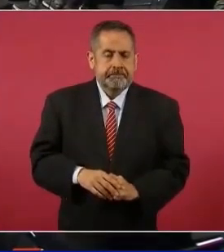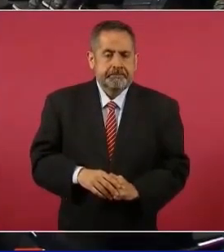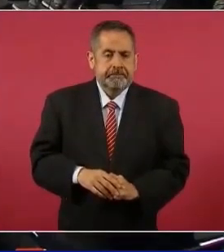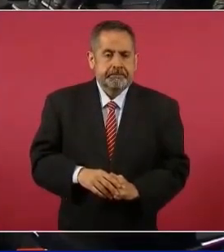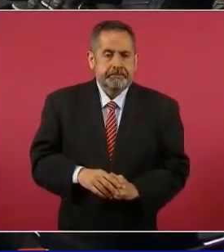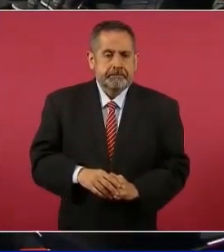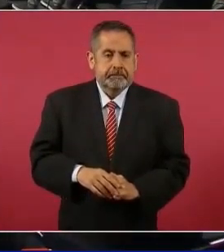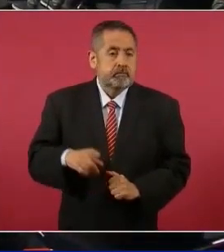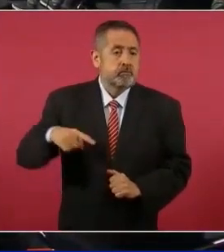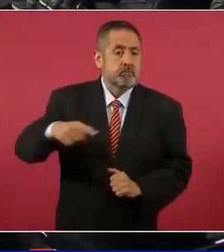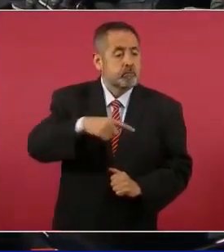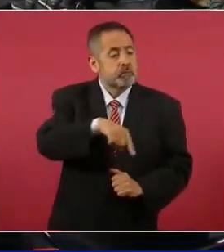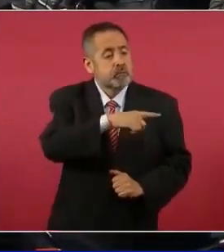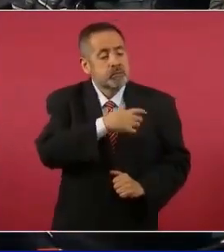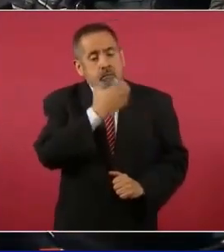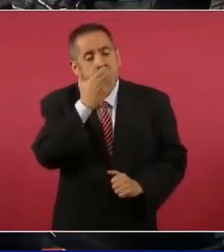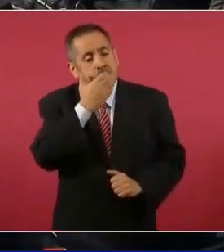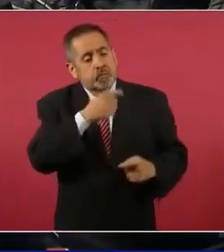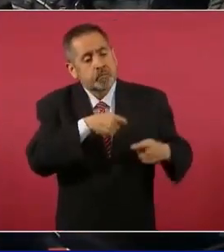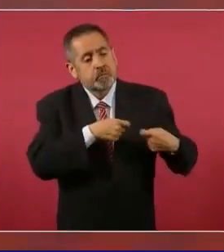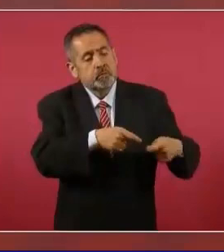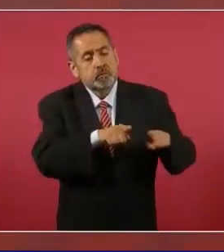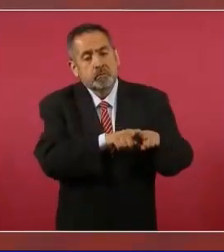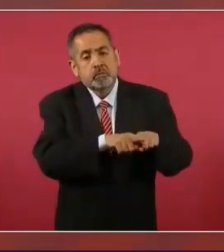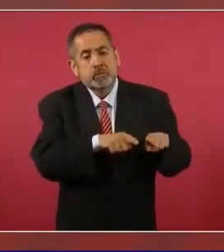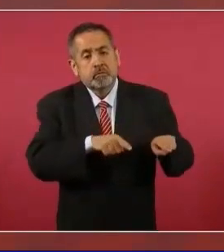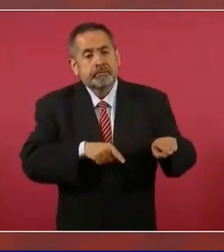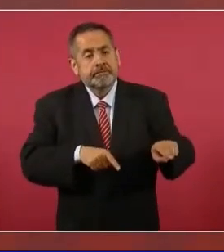Los conservadores